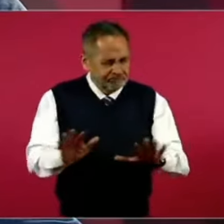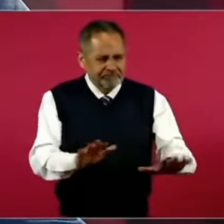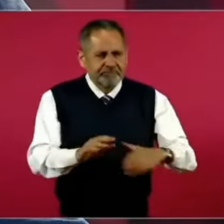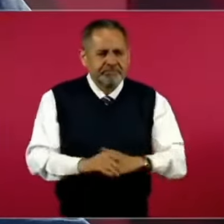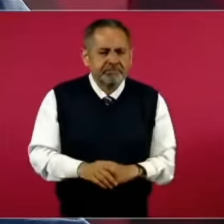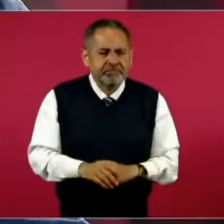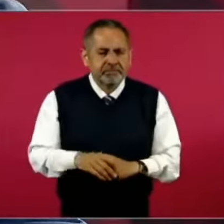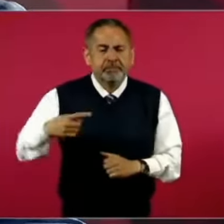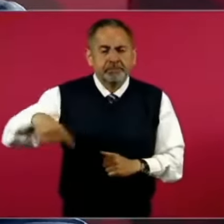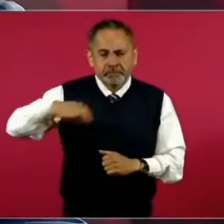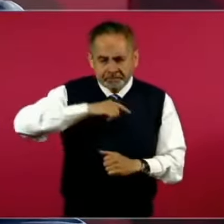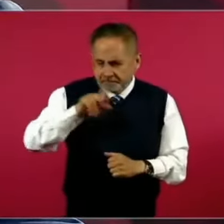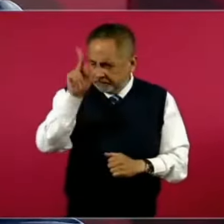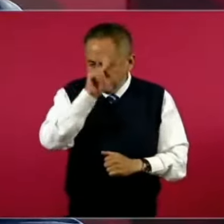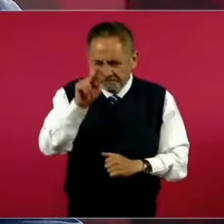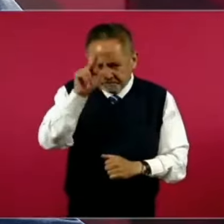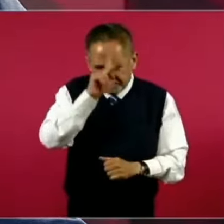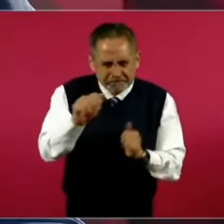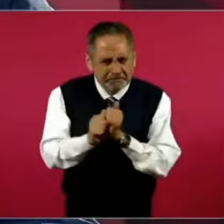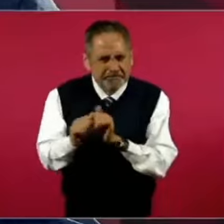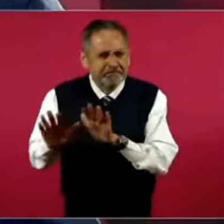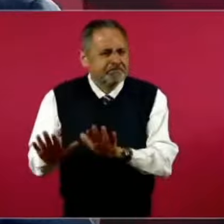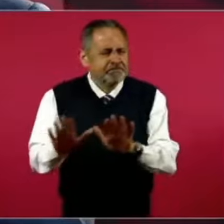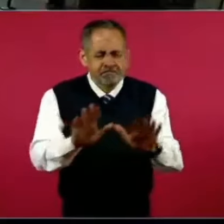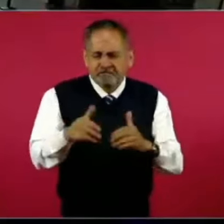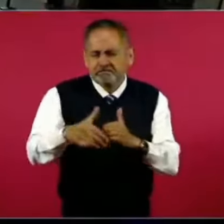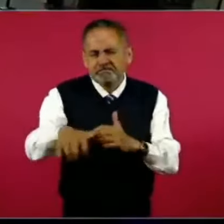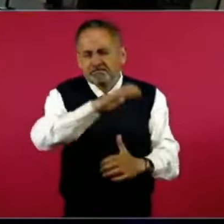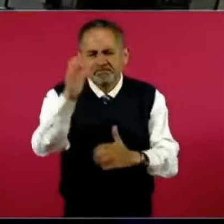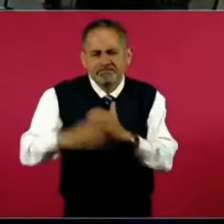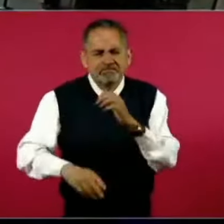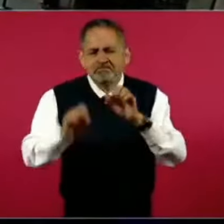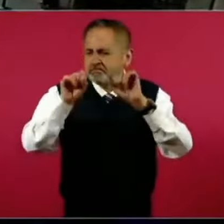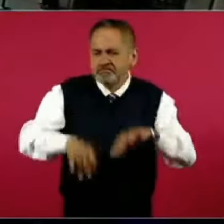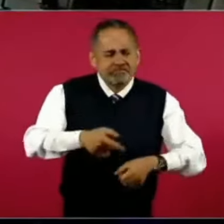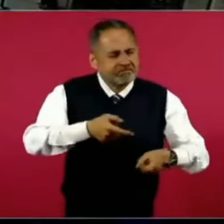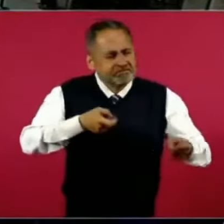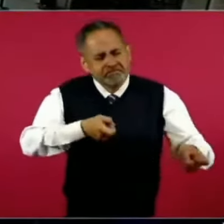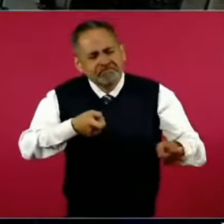tenemos que terminar sin masacres,